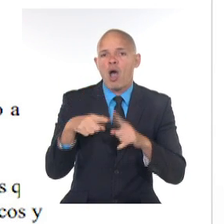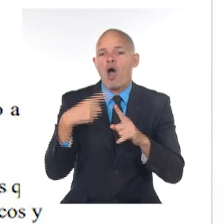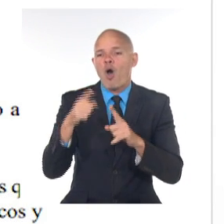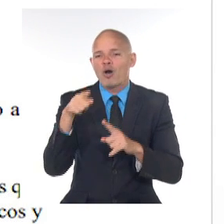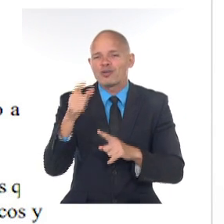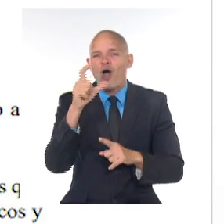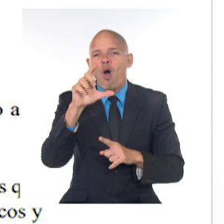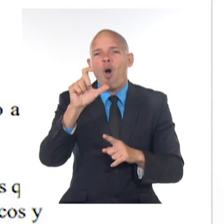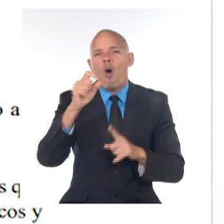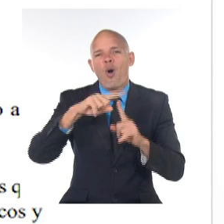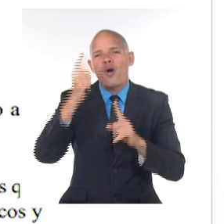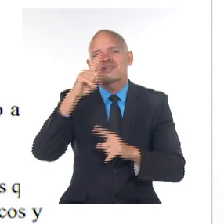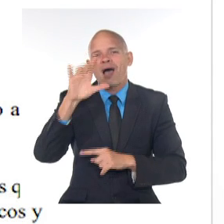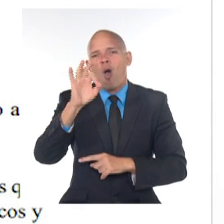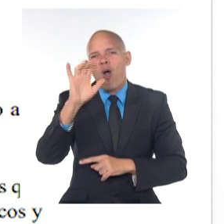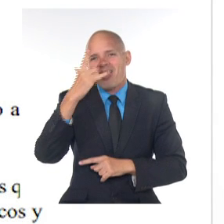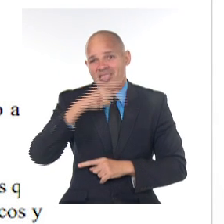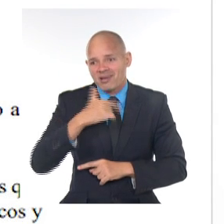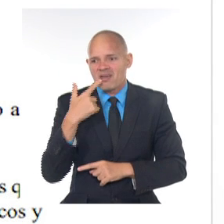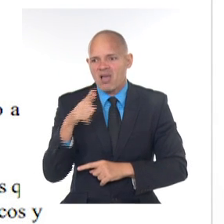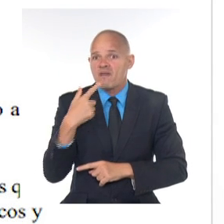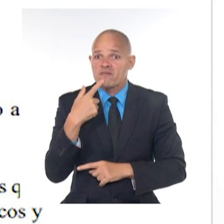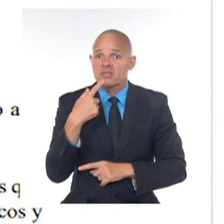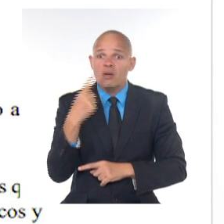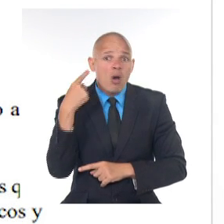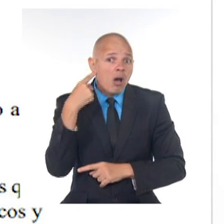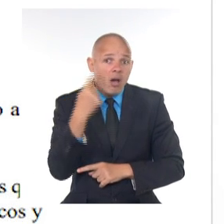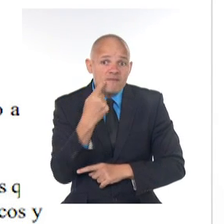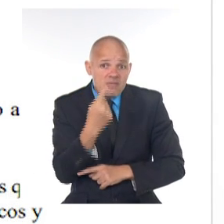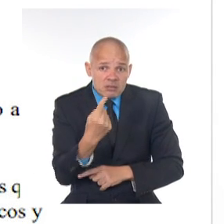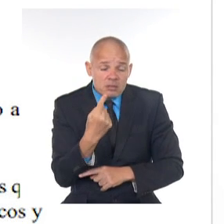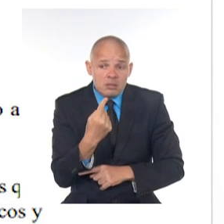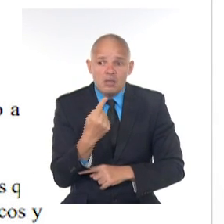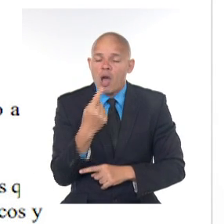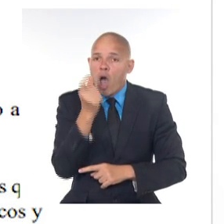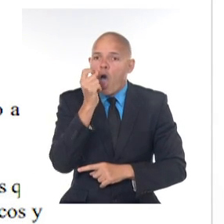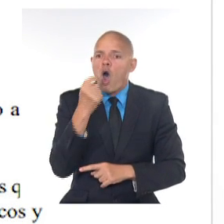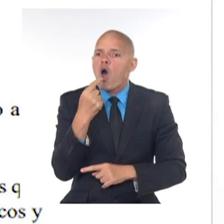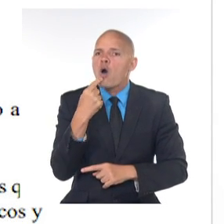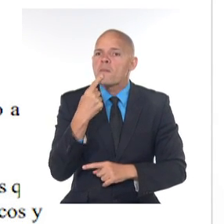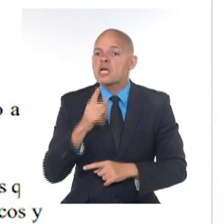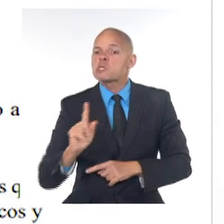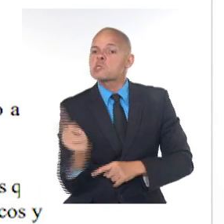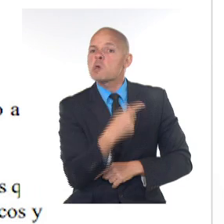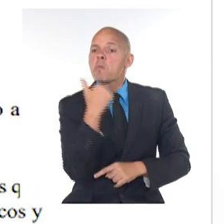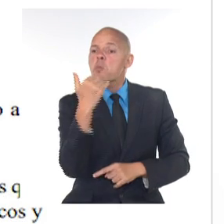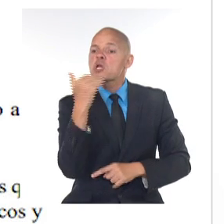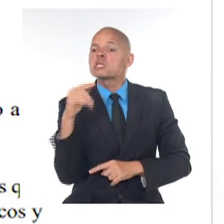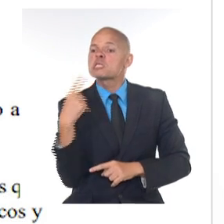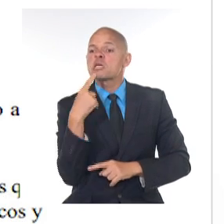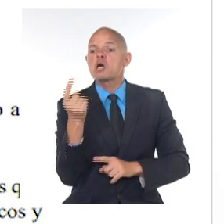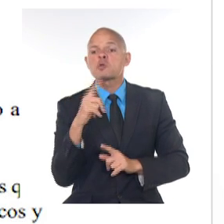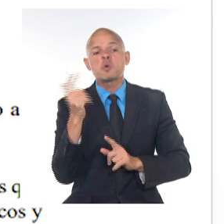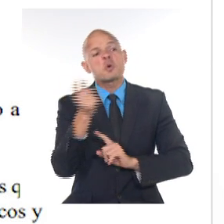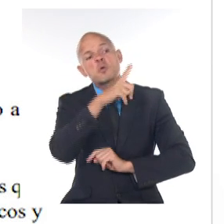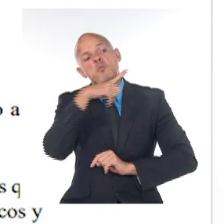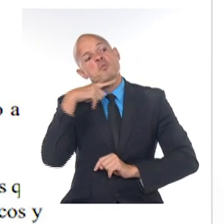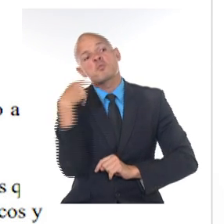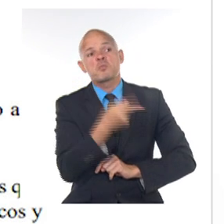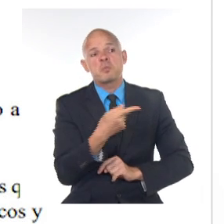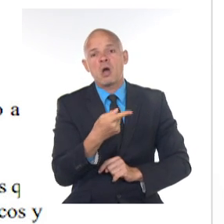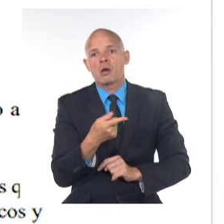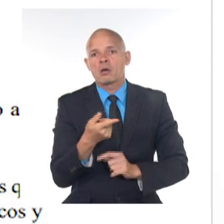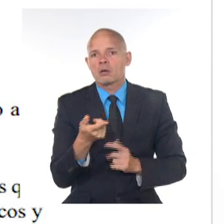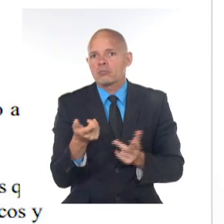o no terrorista? Pidiendo lo que acaba de pedir. Jorge Ramón Batista, conocido con ese nombre, ¿es o no